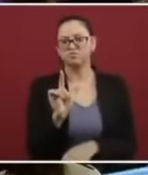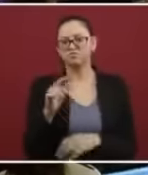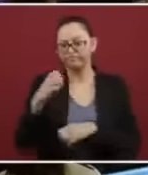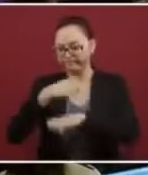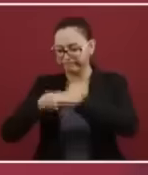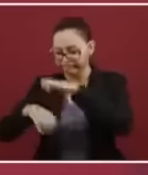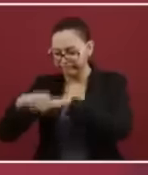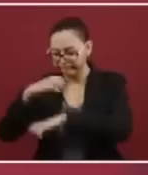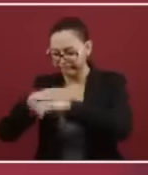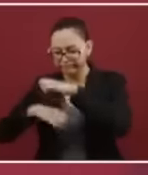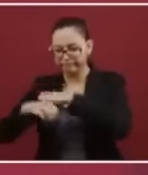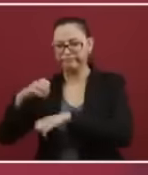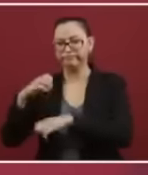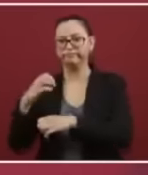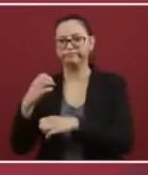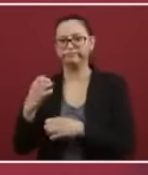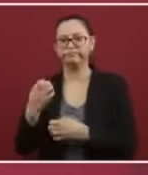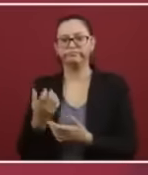empresarias,